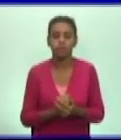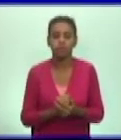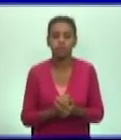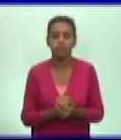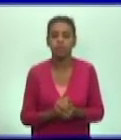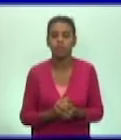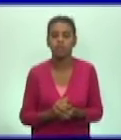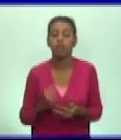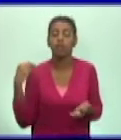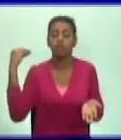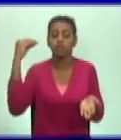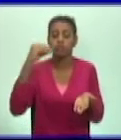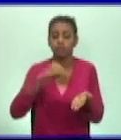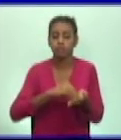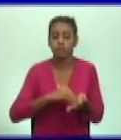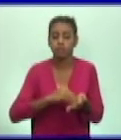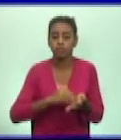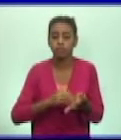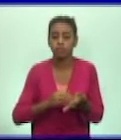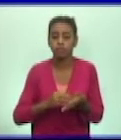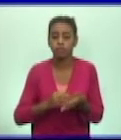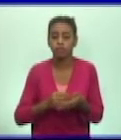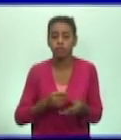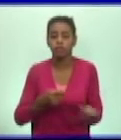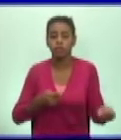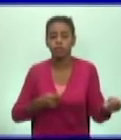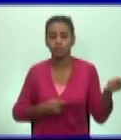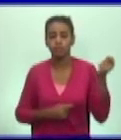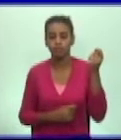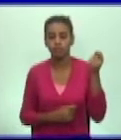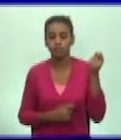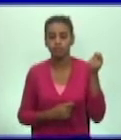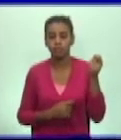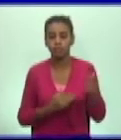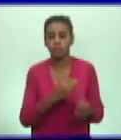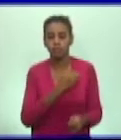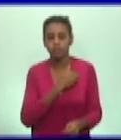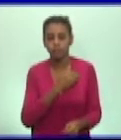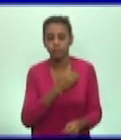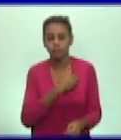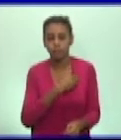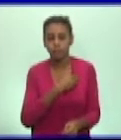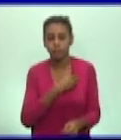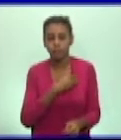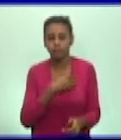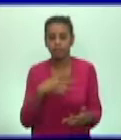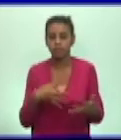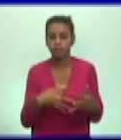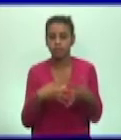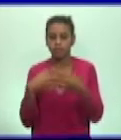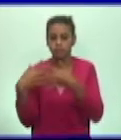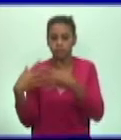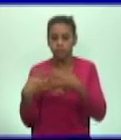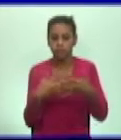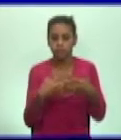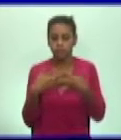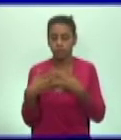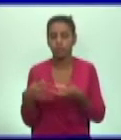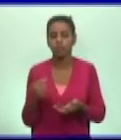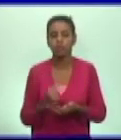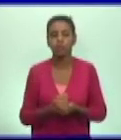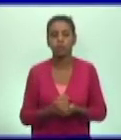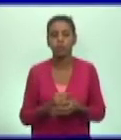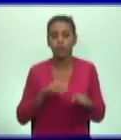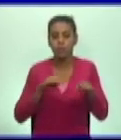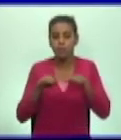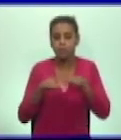títere. Claro, en correspondencia con adoptar e imponer gobierno también en ese sentido, entonces entrenó y gobernó y preparó a